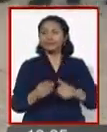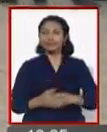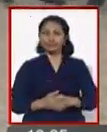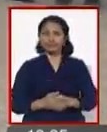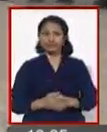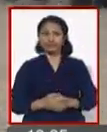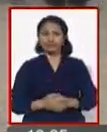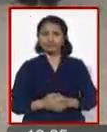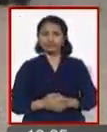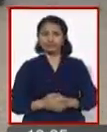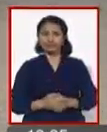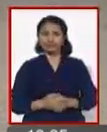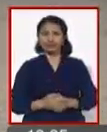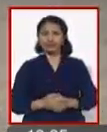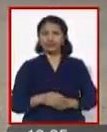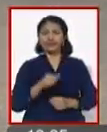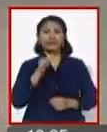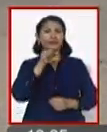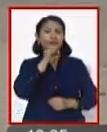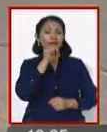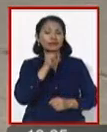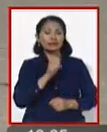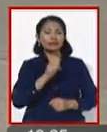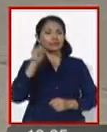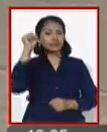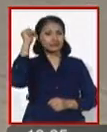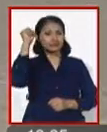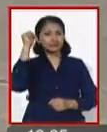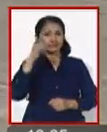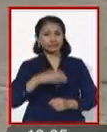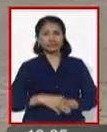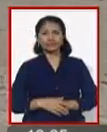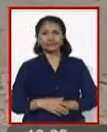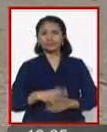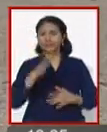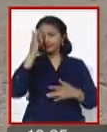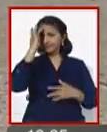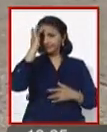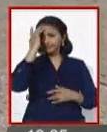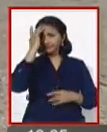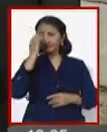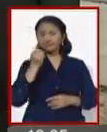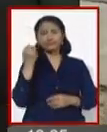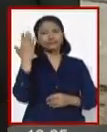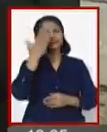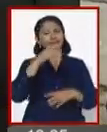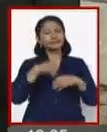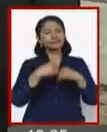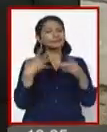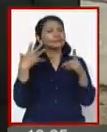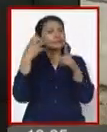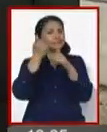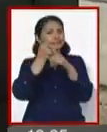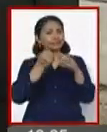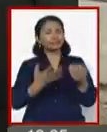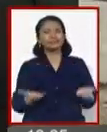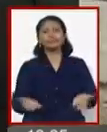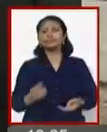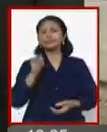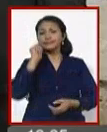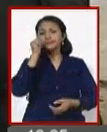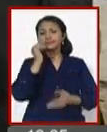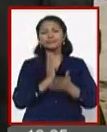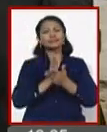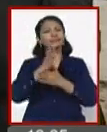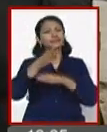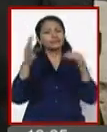Ya el abuelito de mi sobrino, familiar, él era enfermito, el pobre, y mire cómo lo atropellaron, es bárbaro. Él todas las